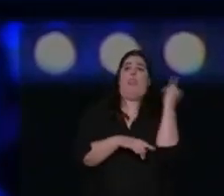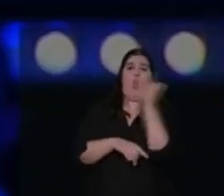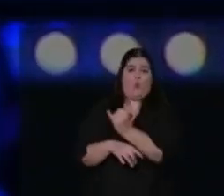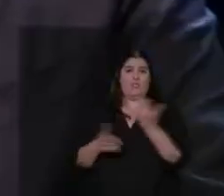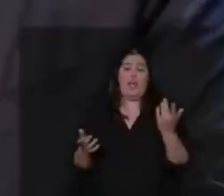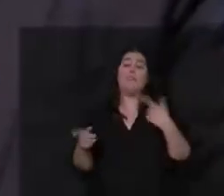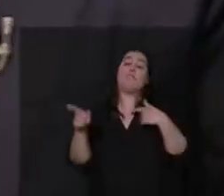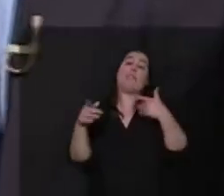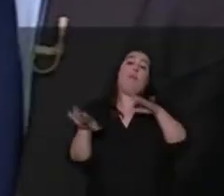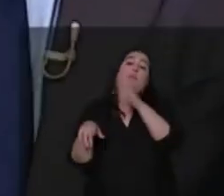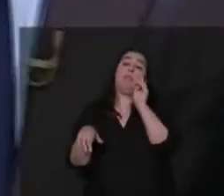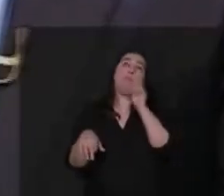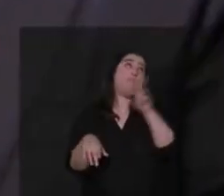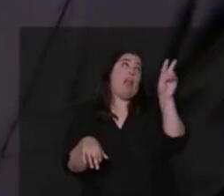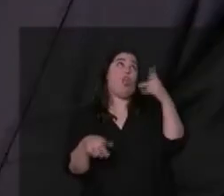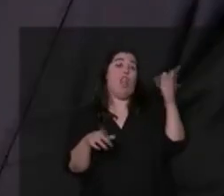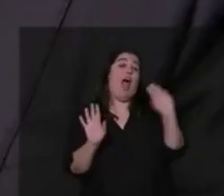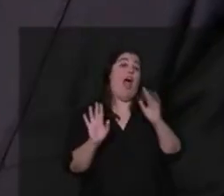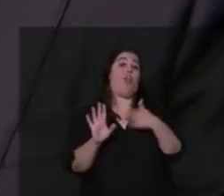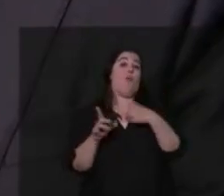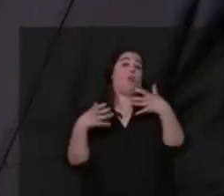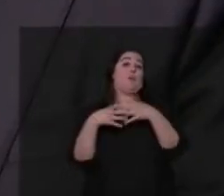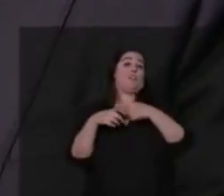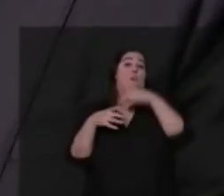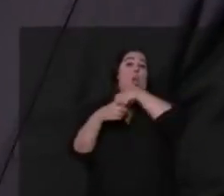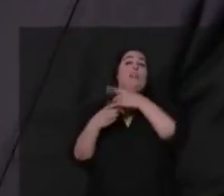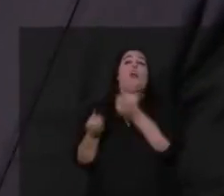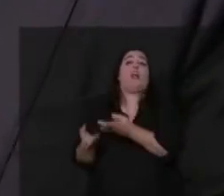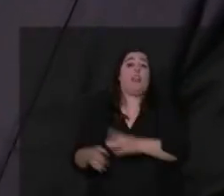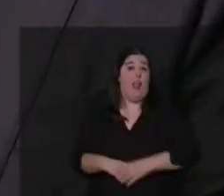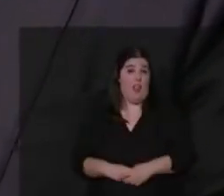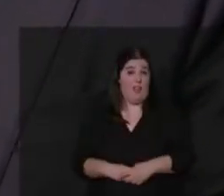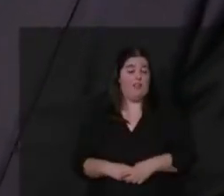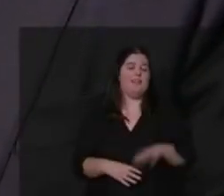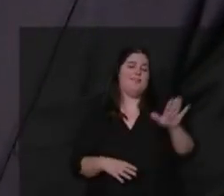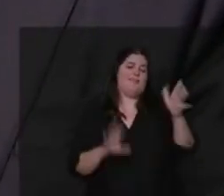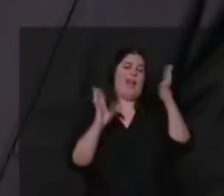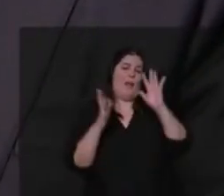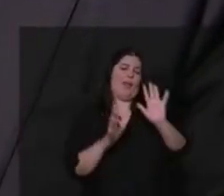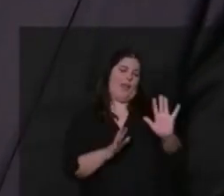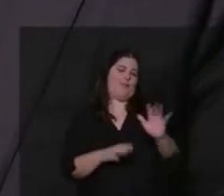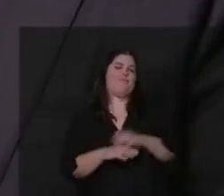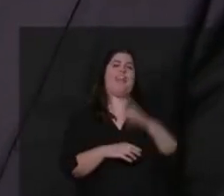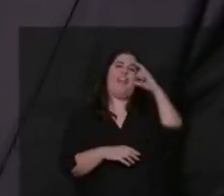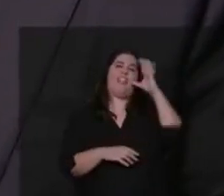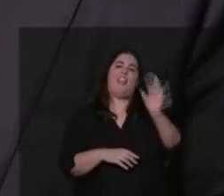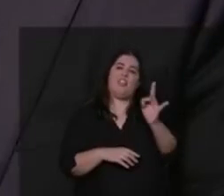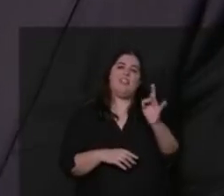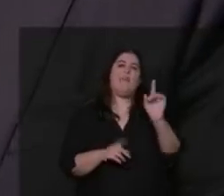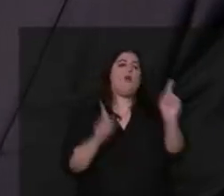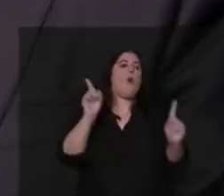quizás vos estás mirando a otro lado con el espacio político al que pertenecés. Javier, esto es el 10 de diciembre. ¿Vos o